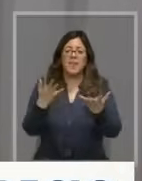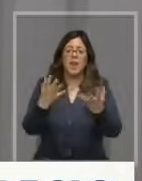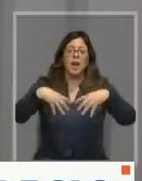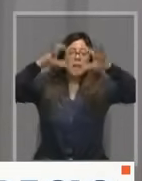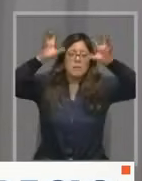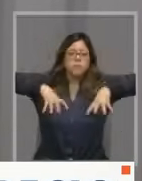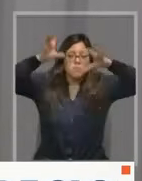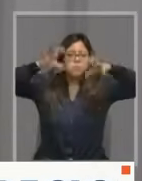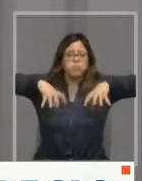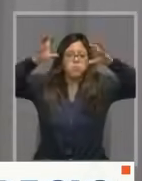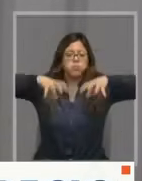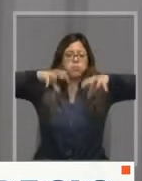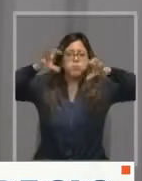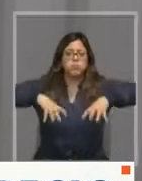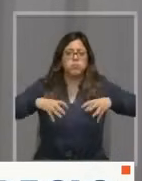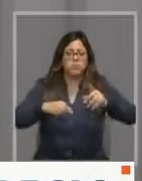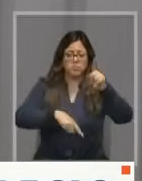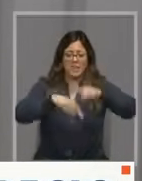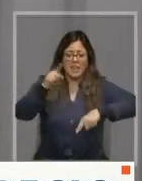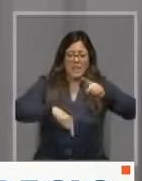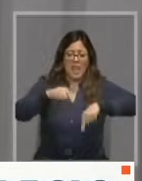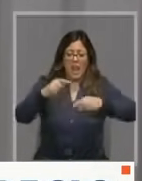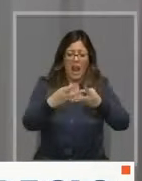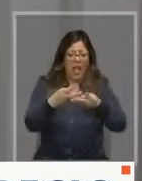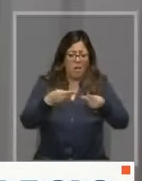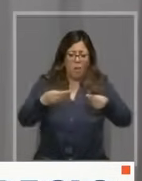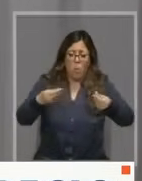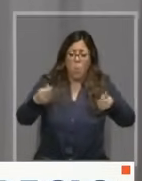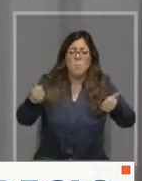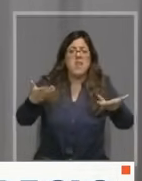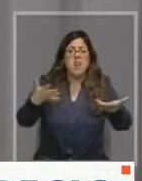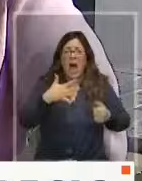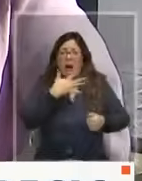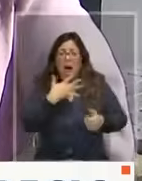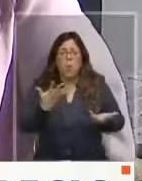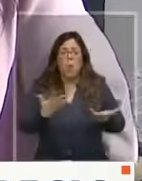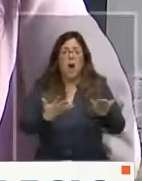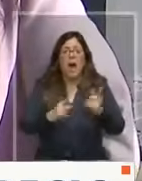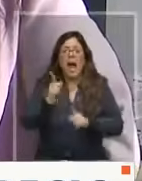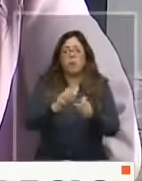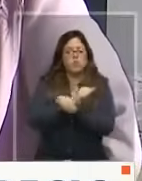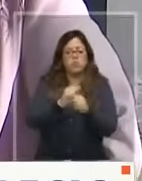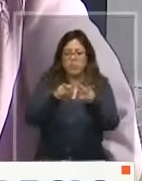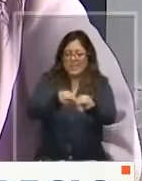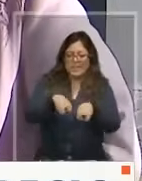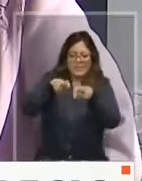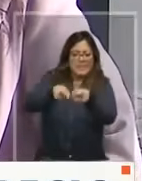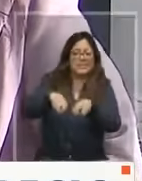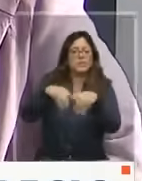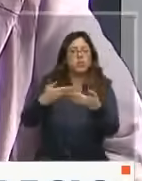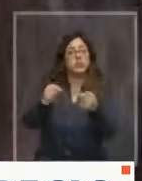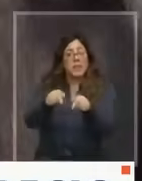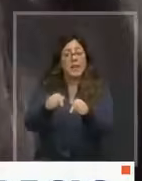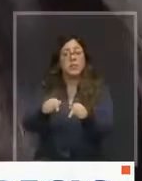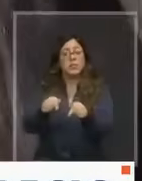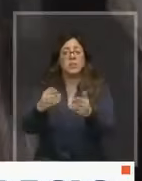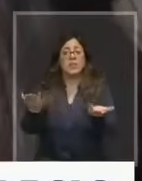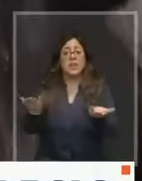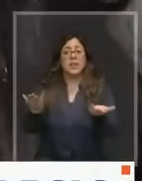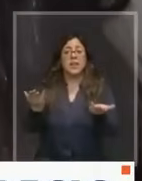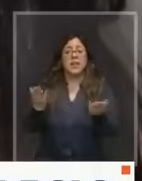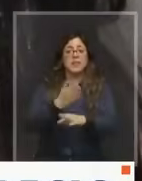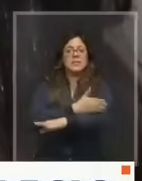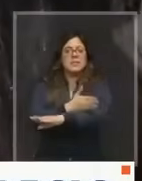temporales, potreros húmedos, mucha agua, todavía algunos no se han podido trabajar, por ende eso nos va a llevar a un atraso